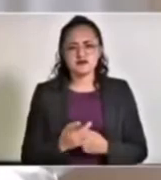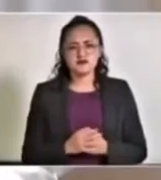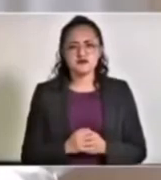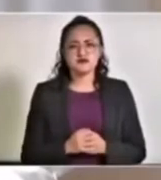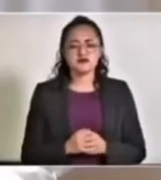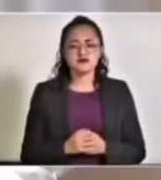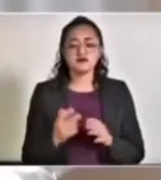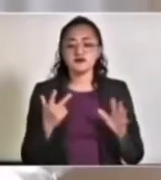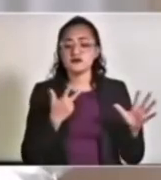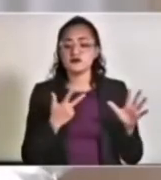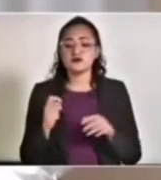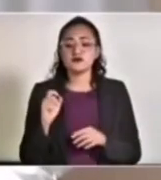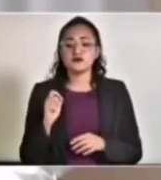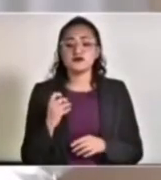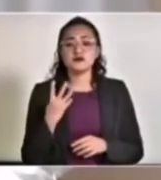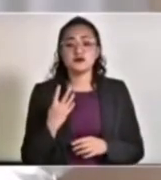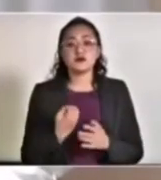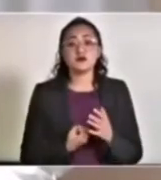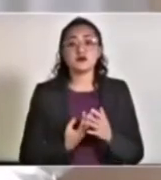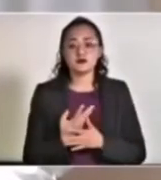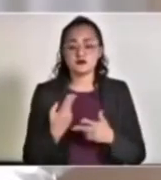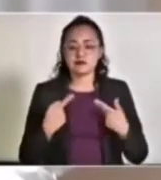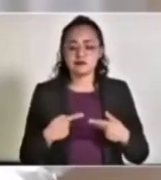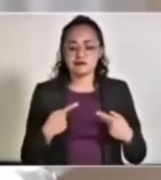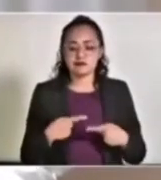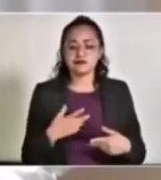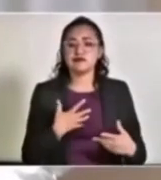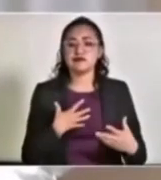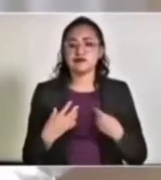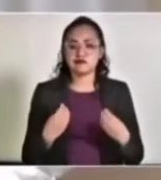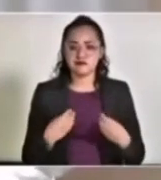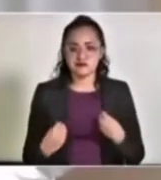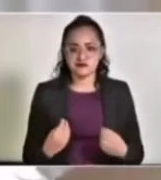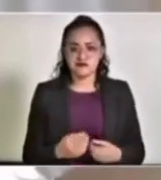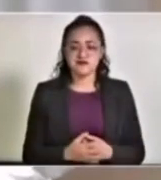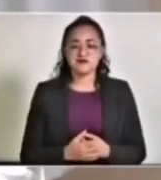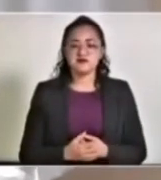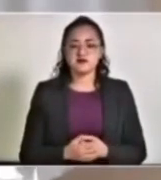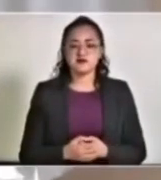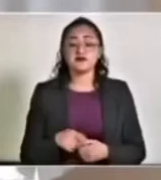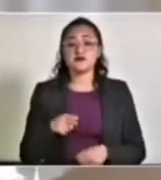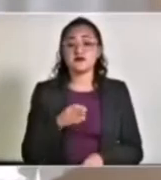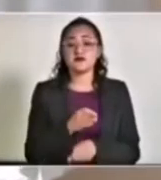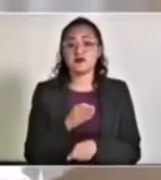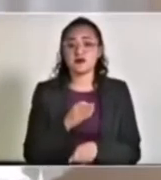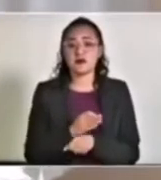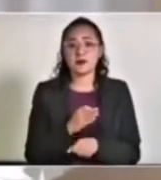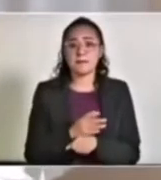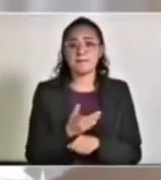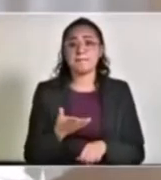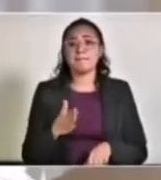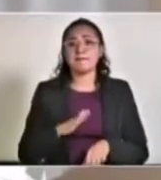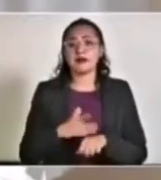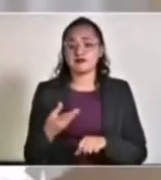824 nuevos contagios se acumulan este fin de semana